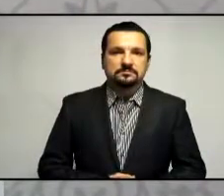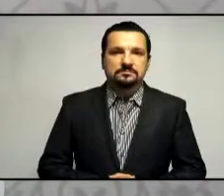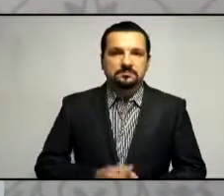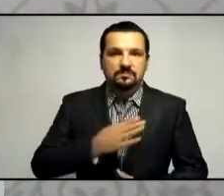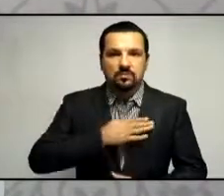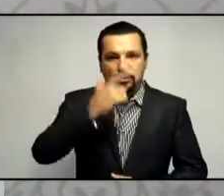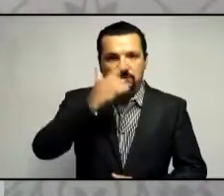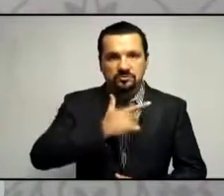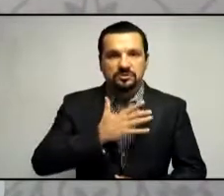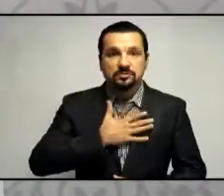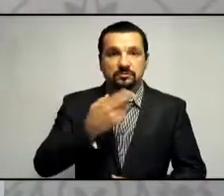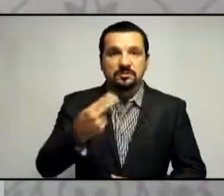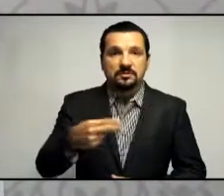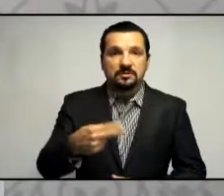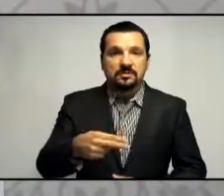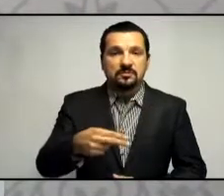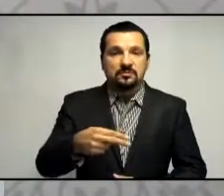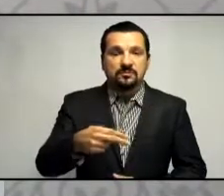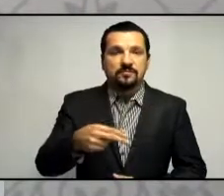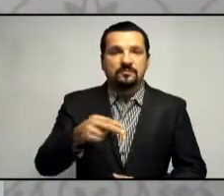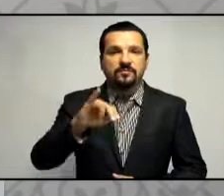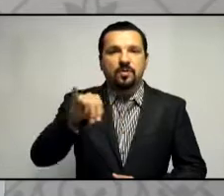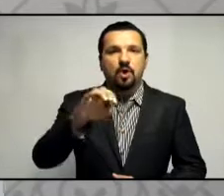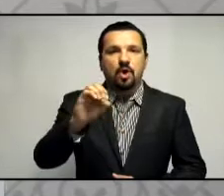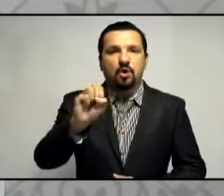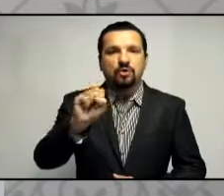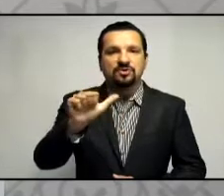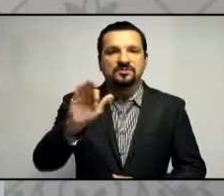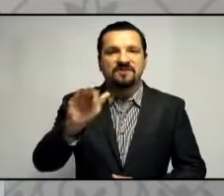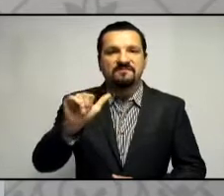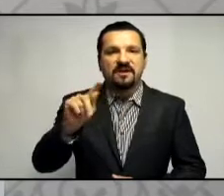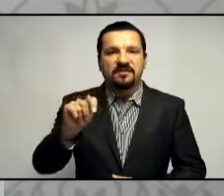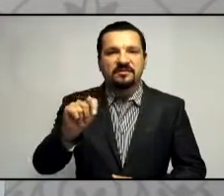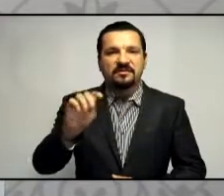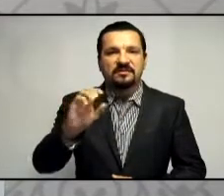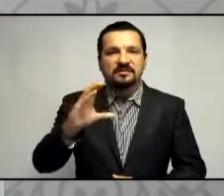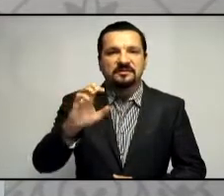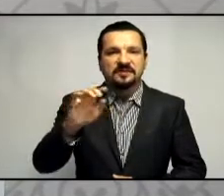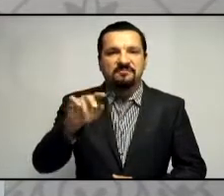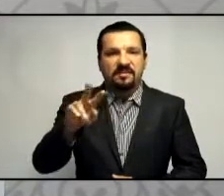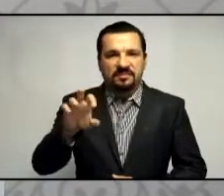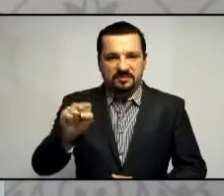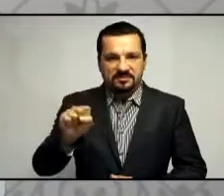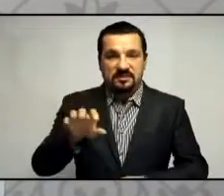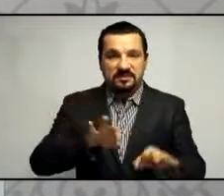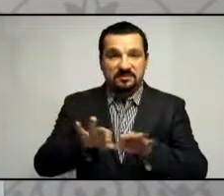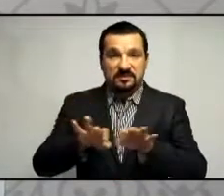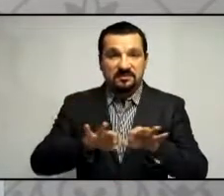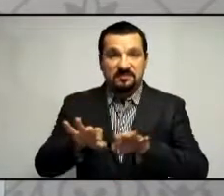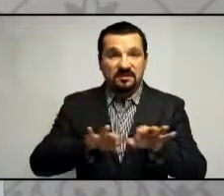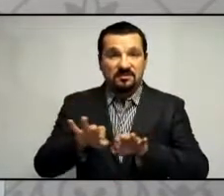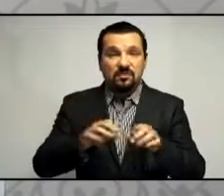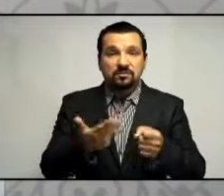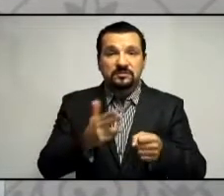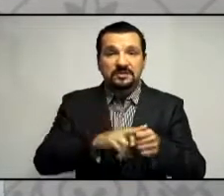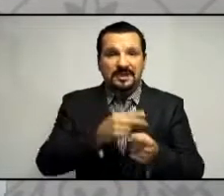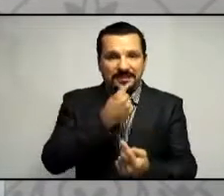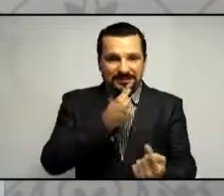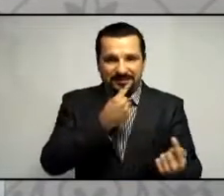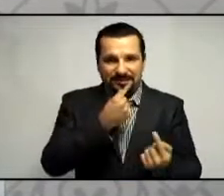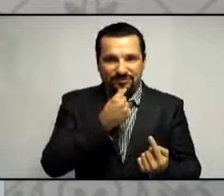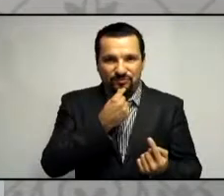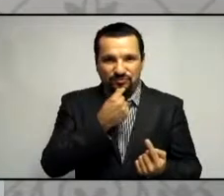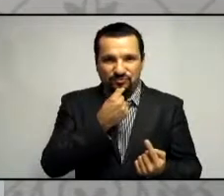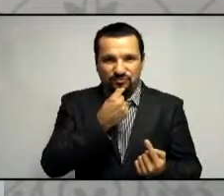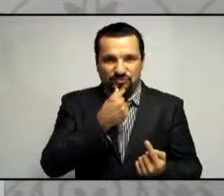Buenas noches, mi nombre es Josafat Cervantes Ramos, soy residente de tercer año de pediatría en el Hospital Infantil del Estado de